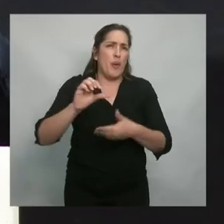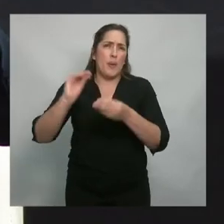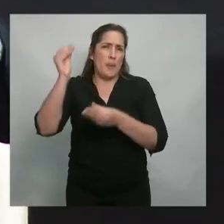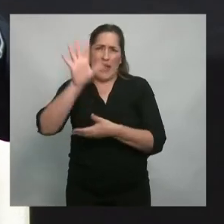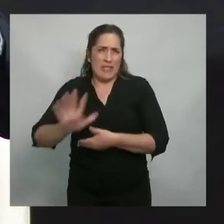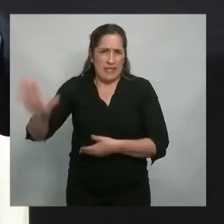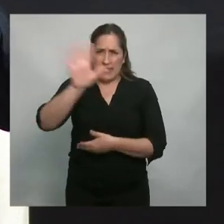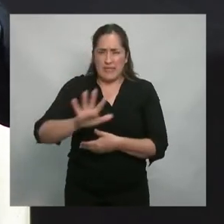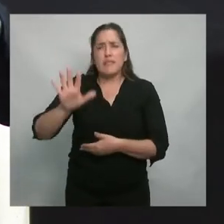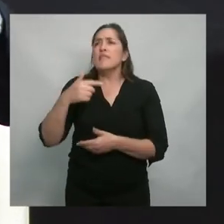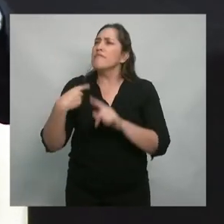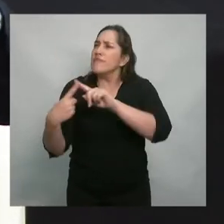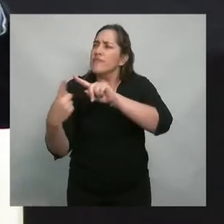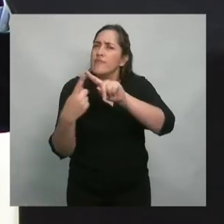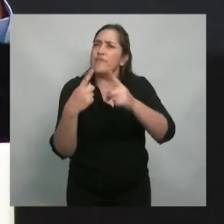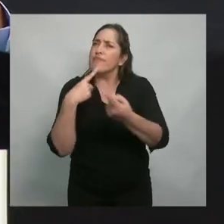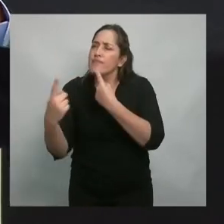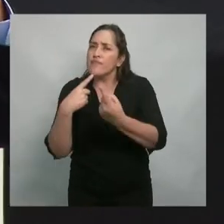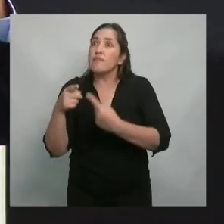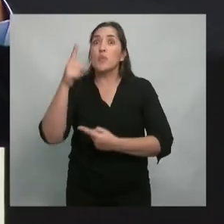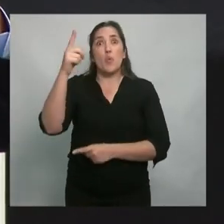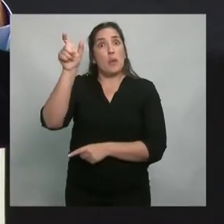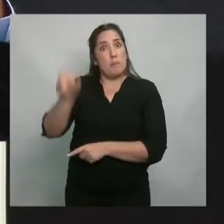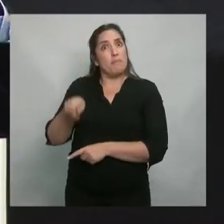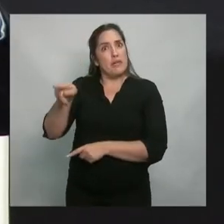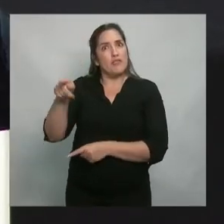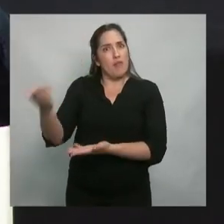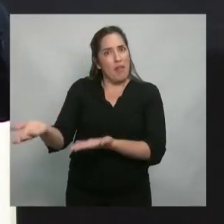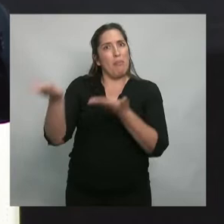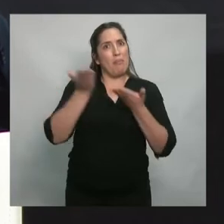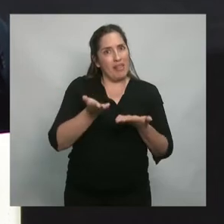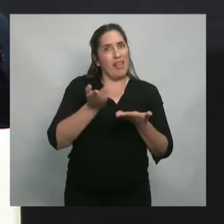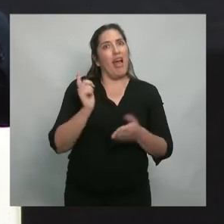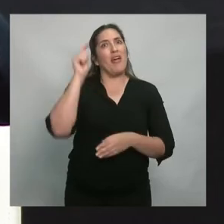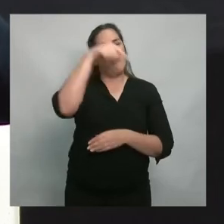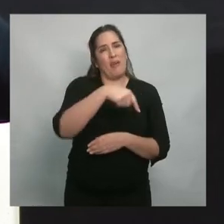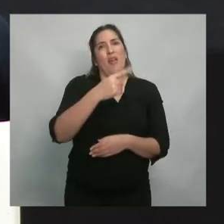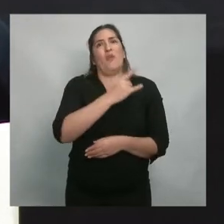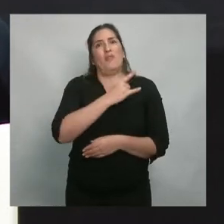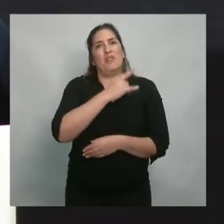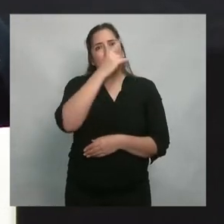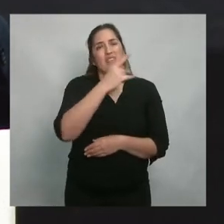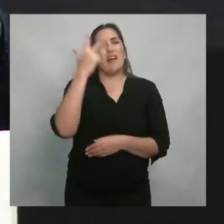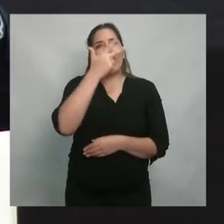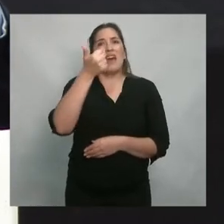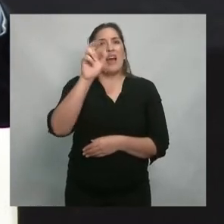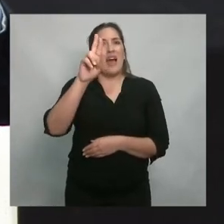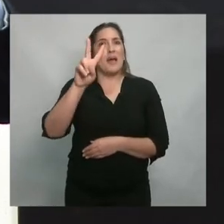Brasil. Uno de esas personas que estaban invitados a venir a Harvard en el mes de